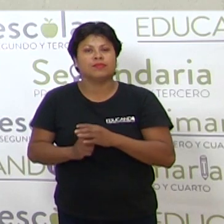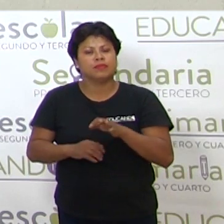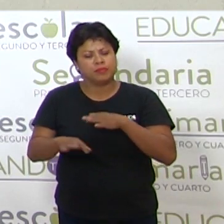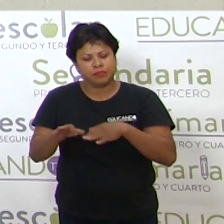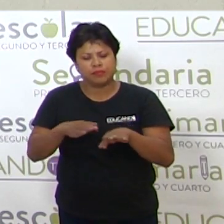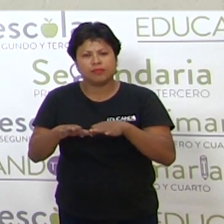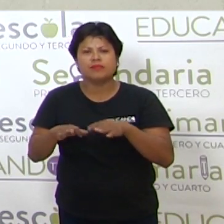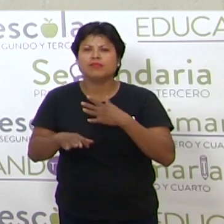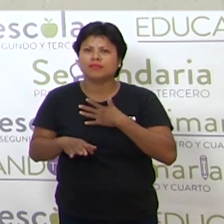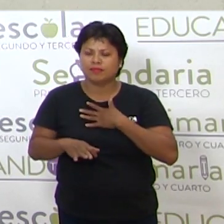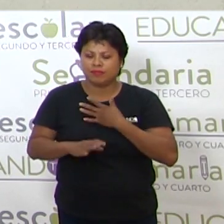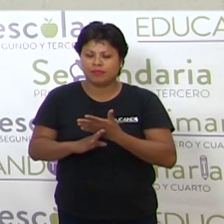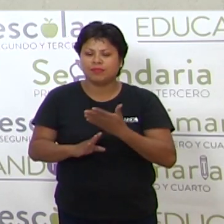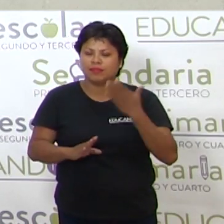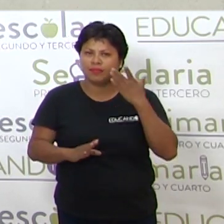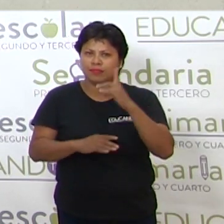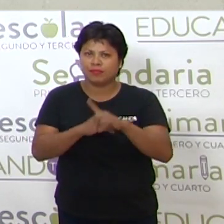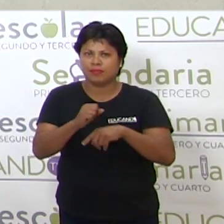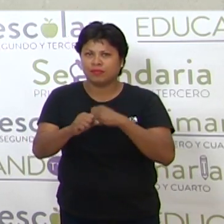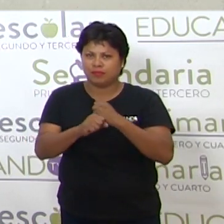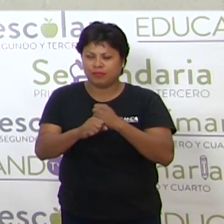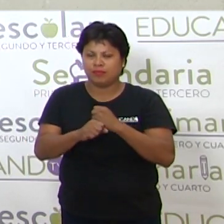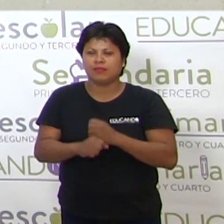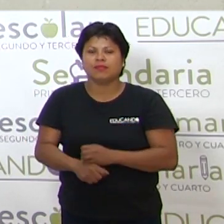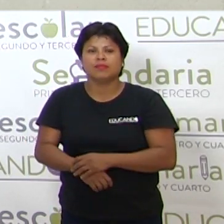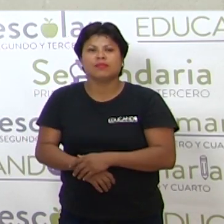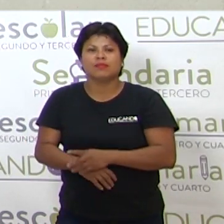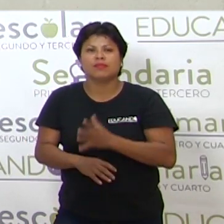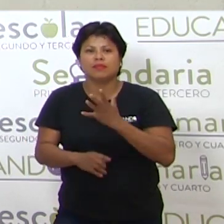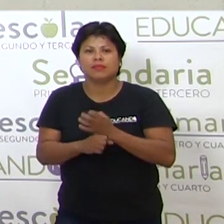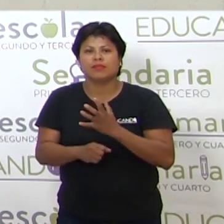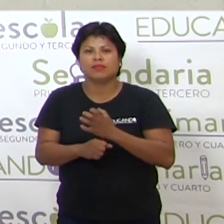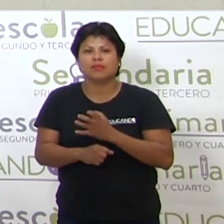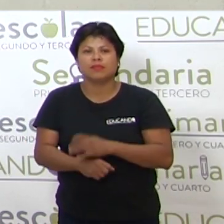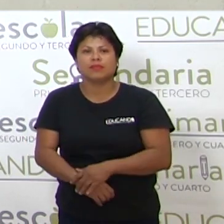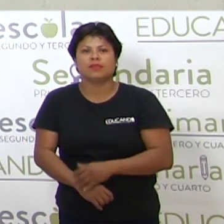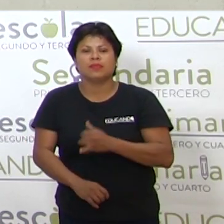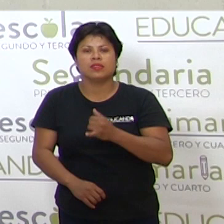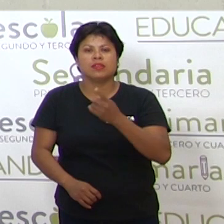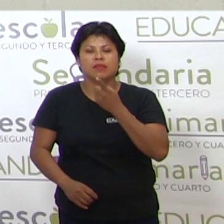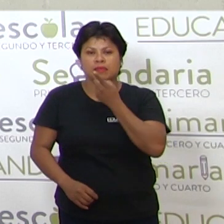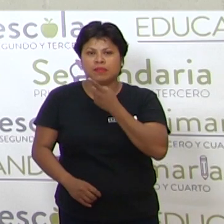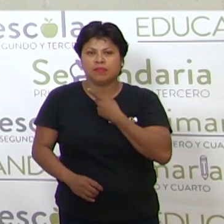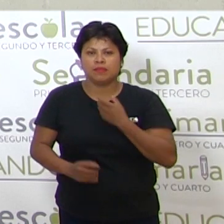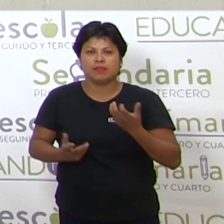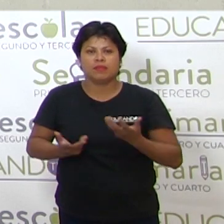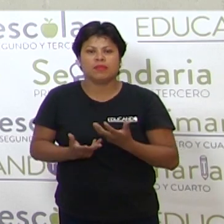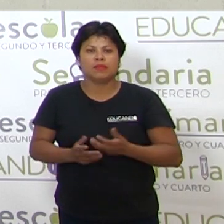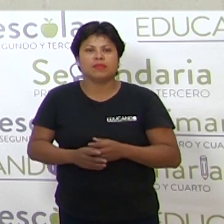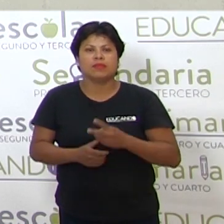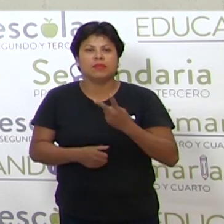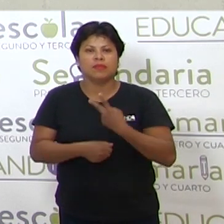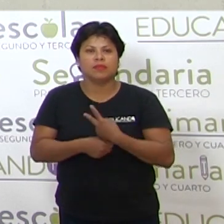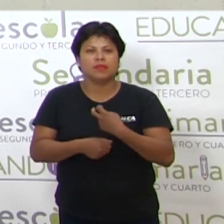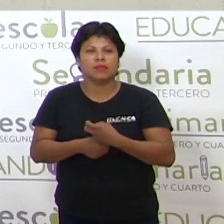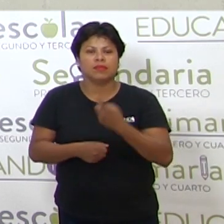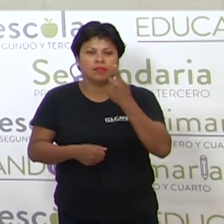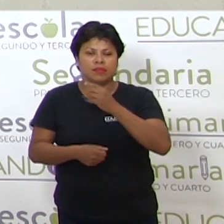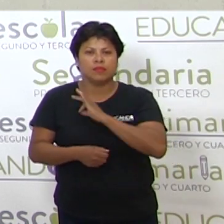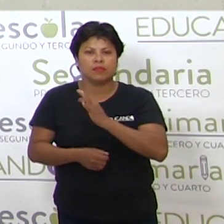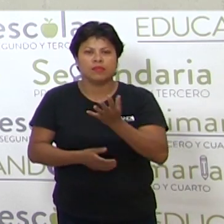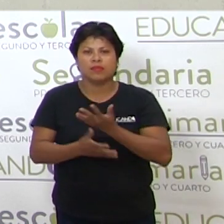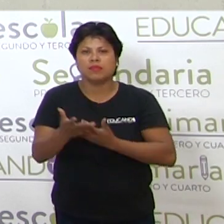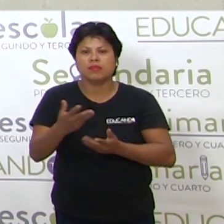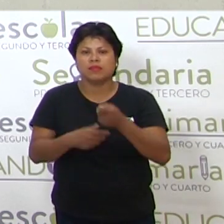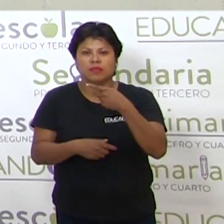conmigo hace un año en quinto grado y me hizo la invitación para compartir su